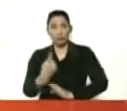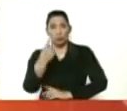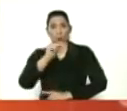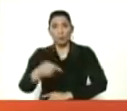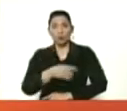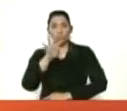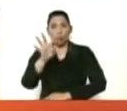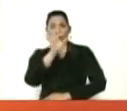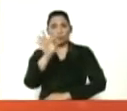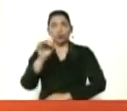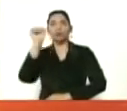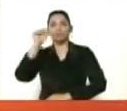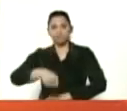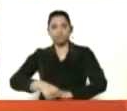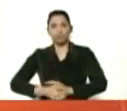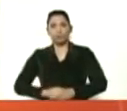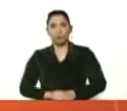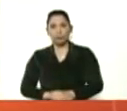1.4% sí.